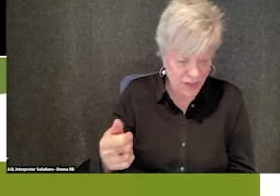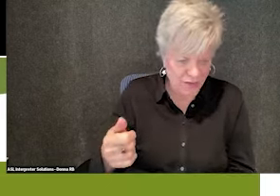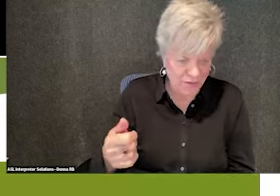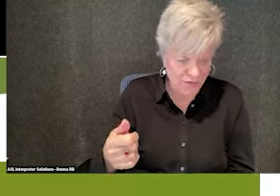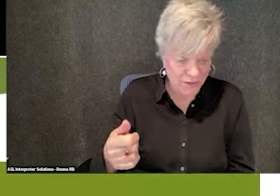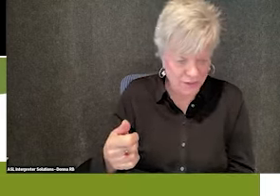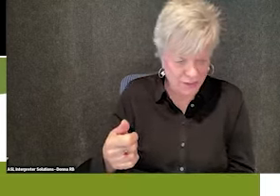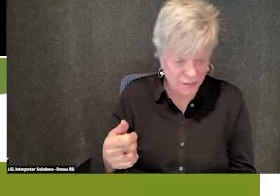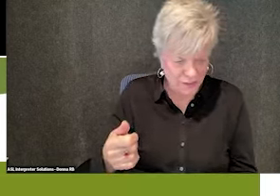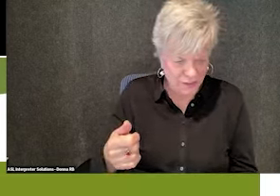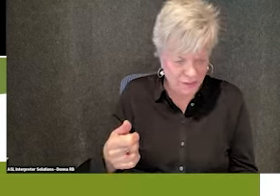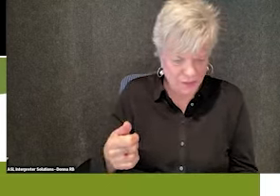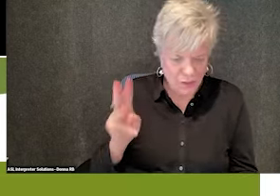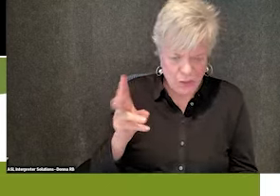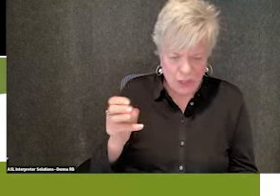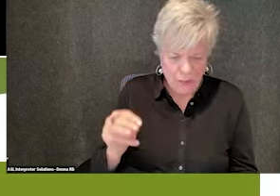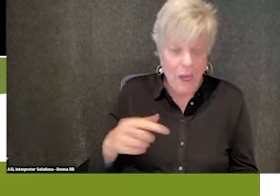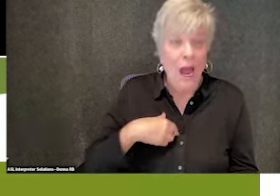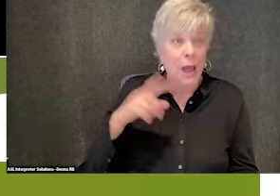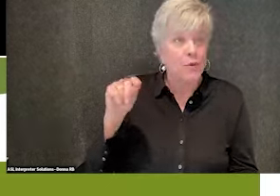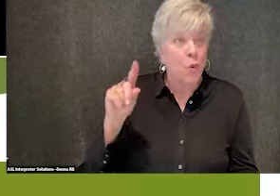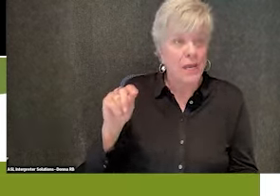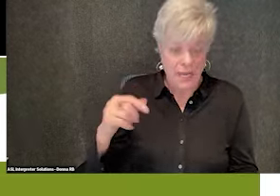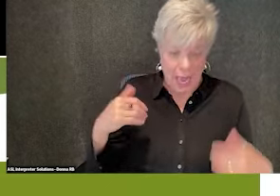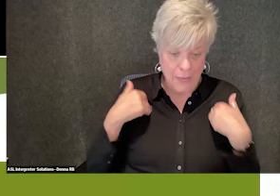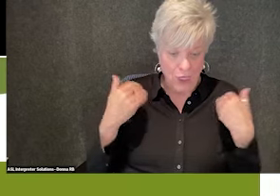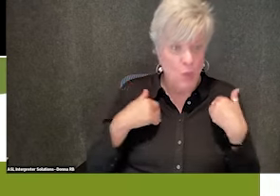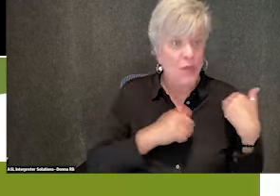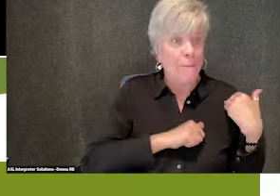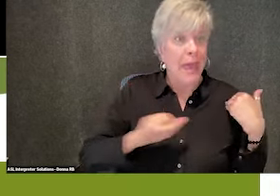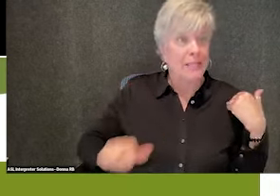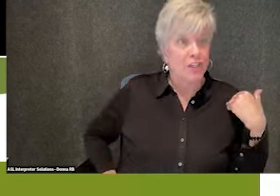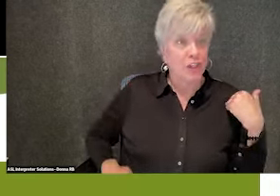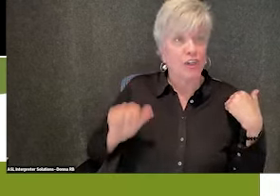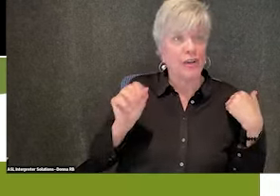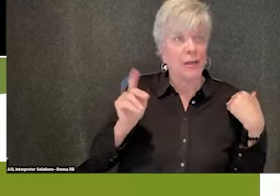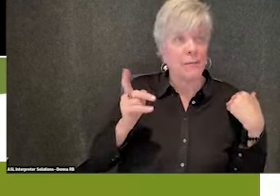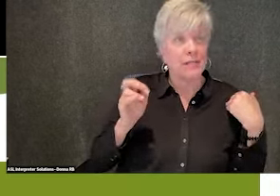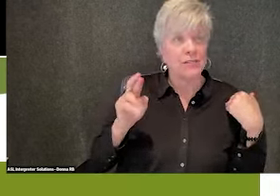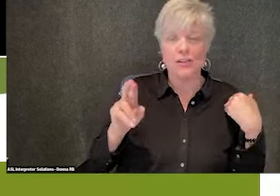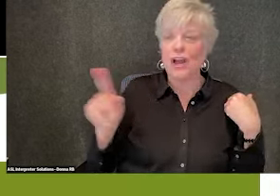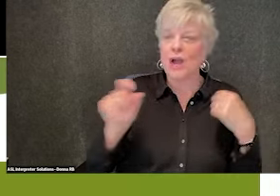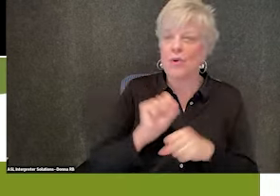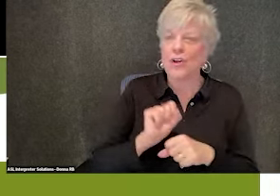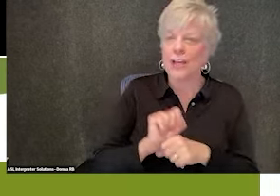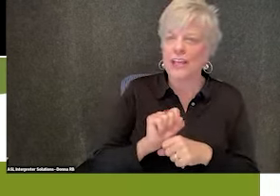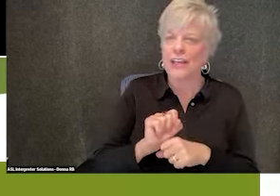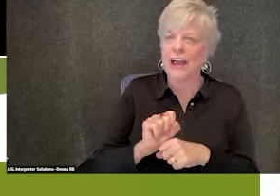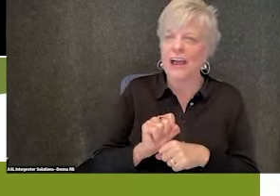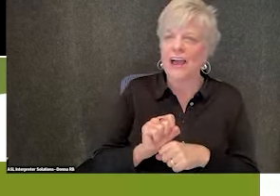padres. Y es todo lo que quisiera decir. Y Patty Becker, si